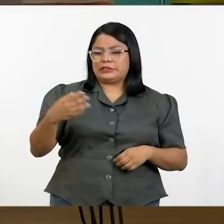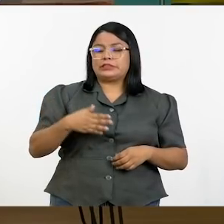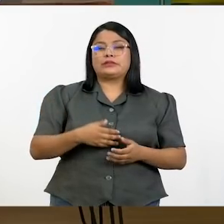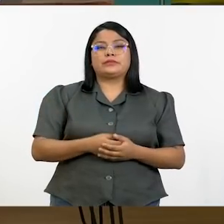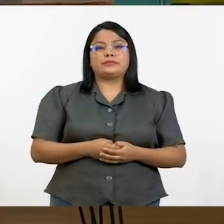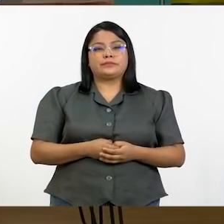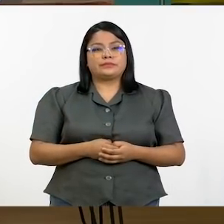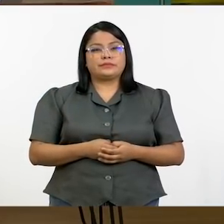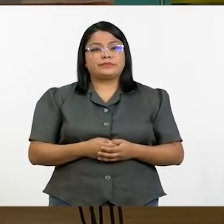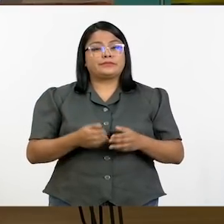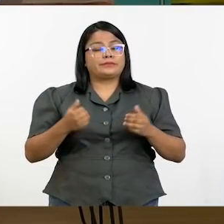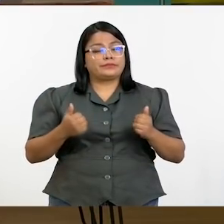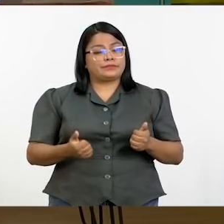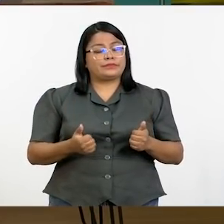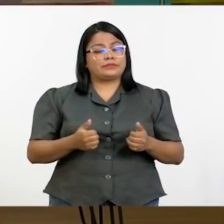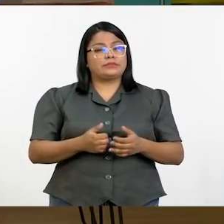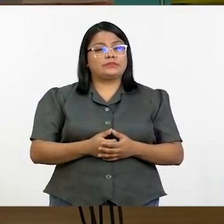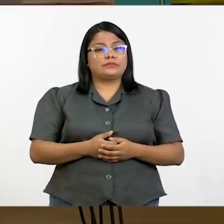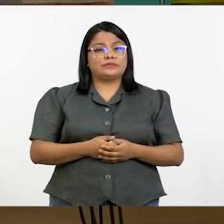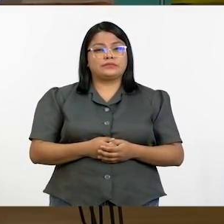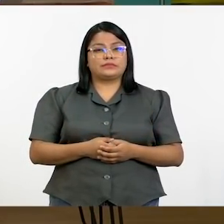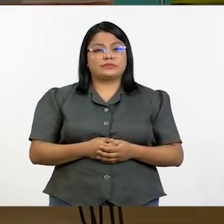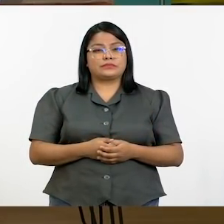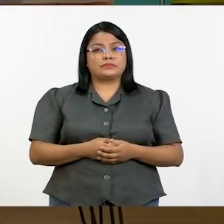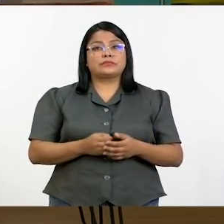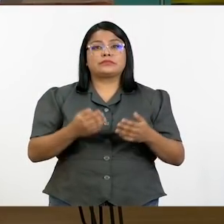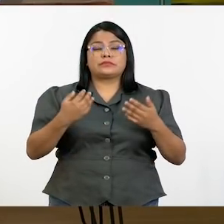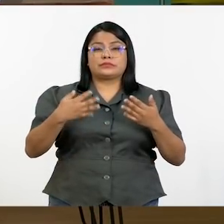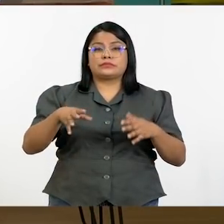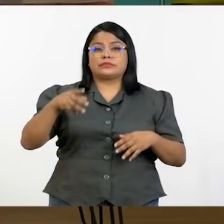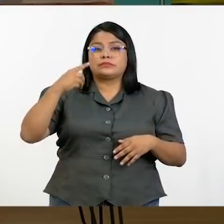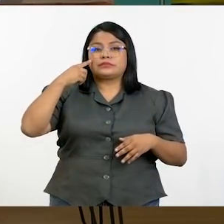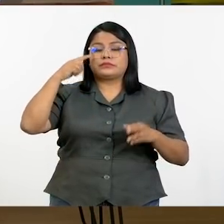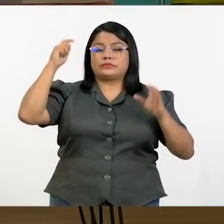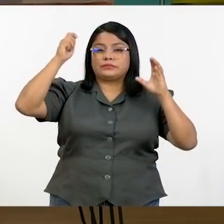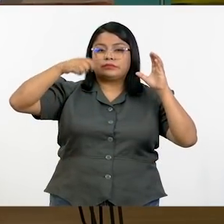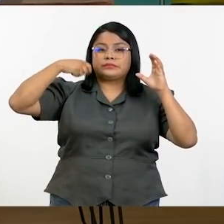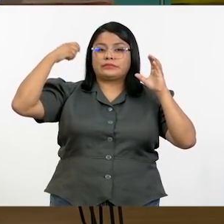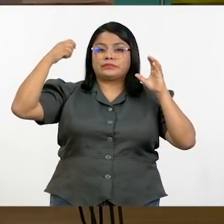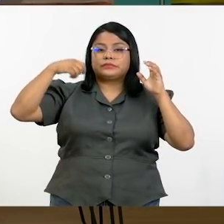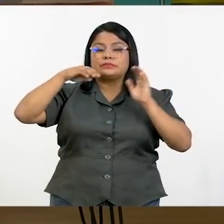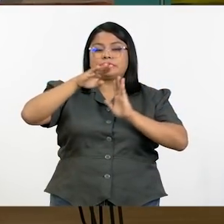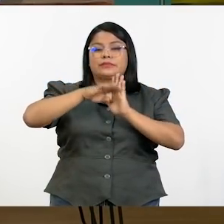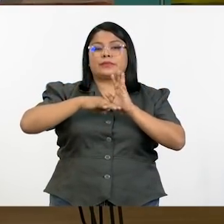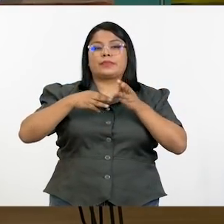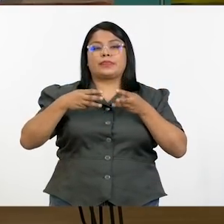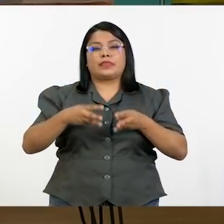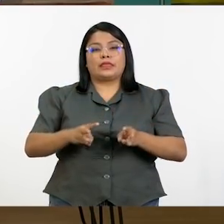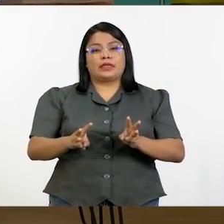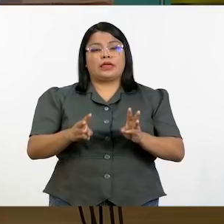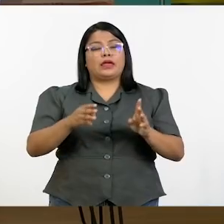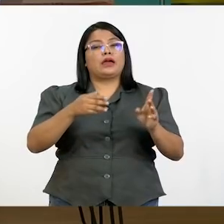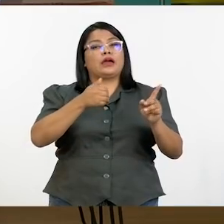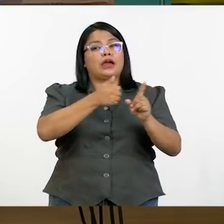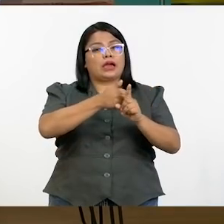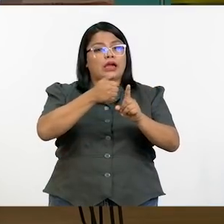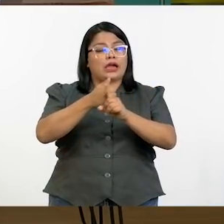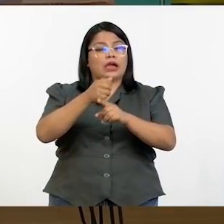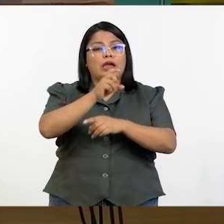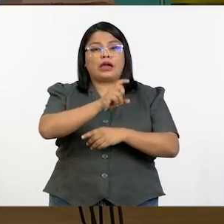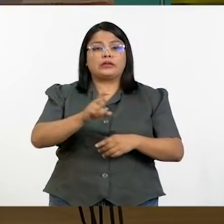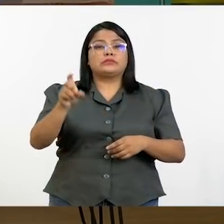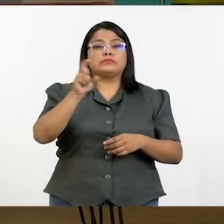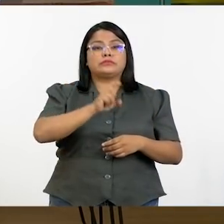acerca de estos? Bien, aparte de lo que ya vimos en el video, en la guía metodológica para cada una